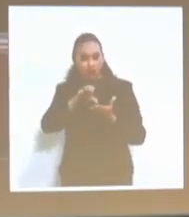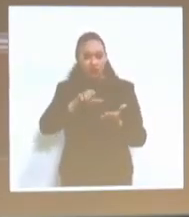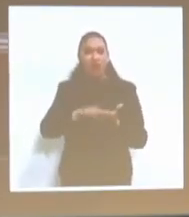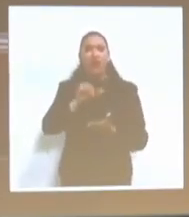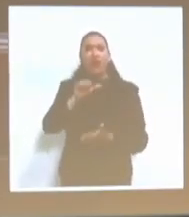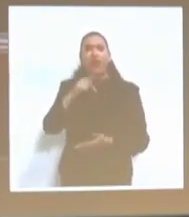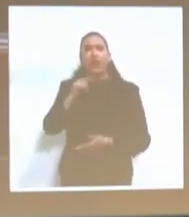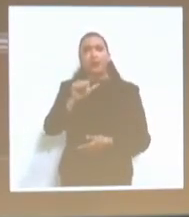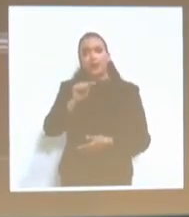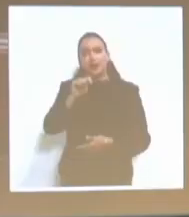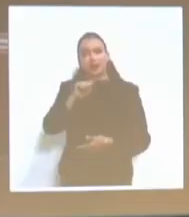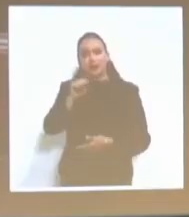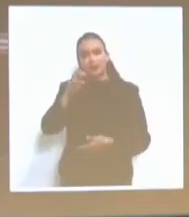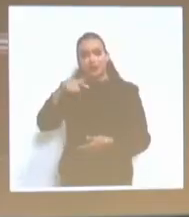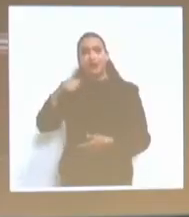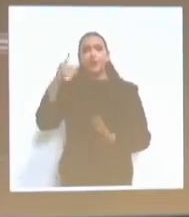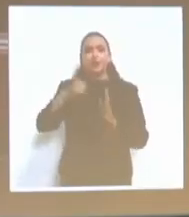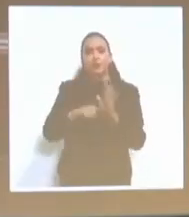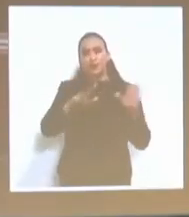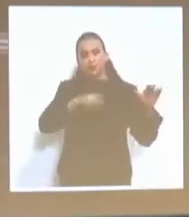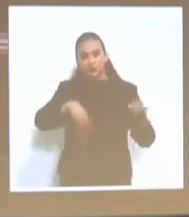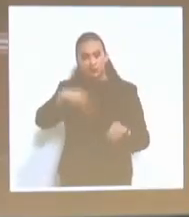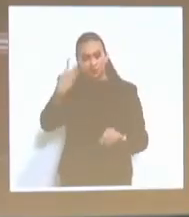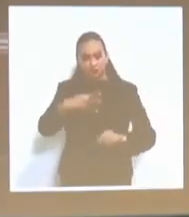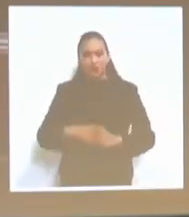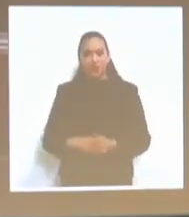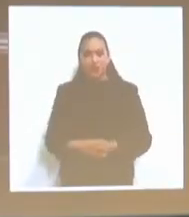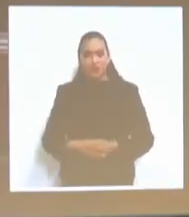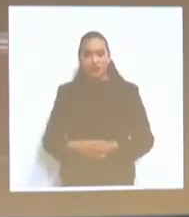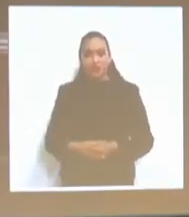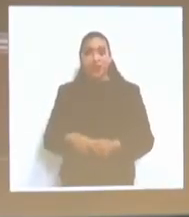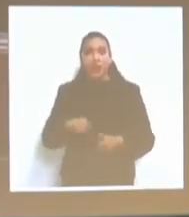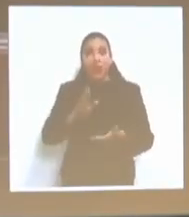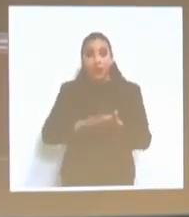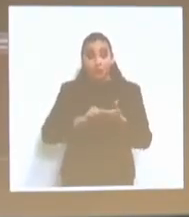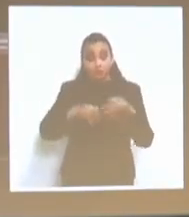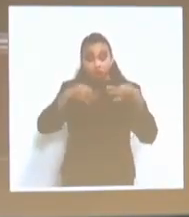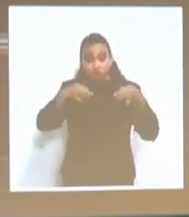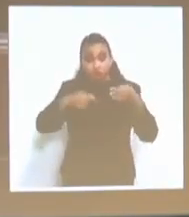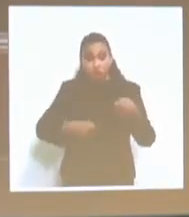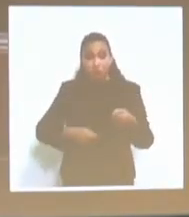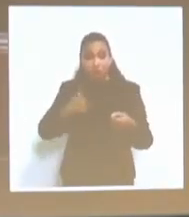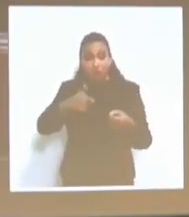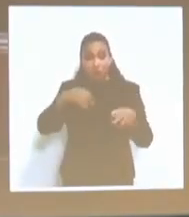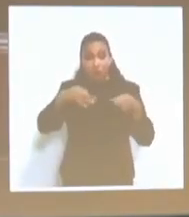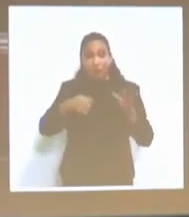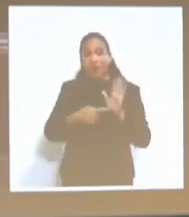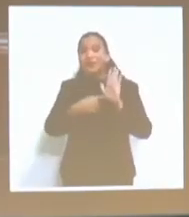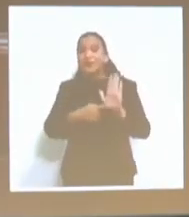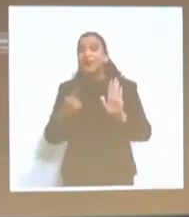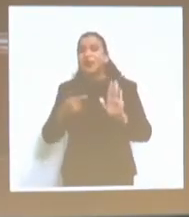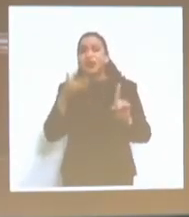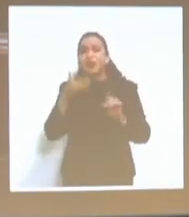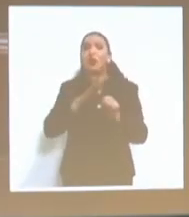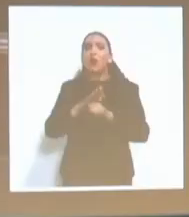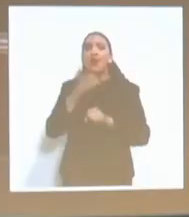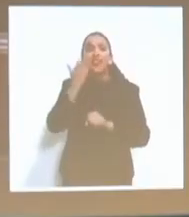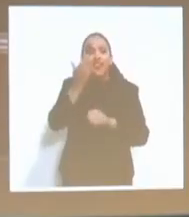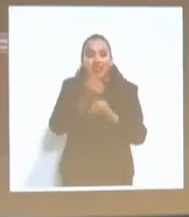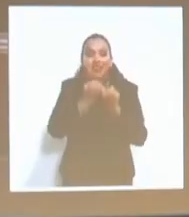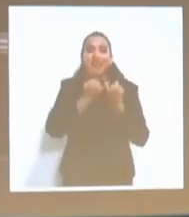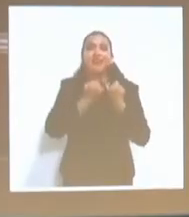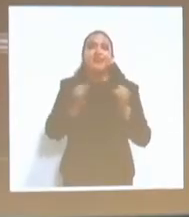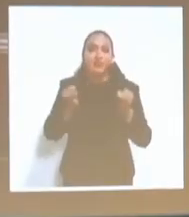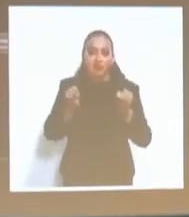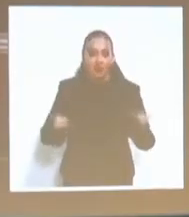el exclusivo que tendría derecho a ocupar ese cargo. Sin embargo, creo que estamos también ante la evidente tarea